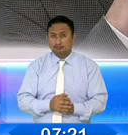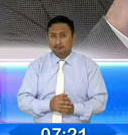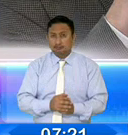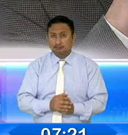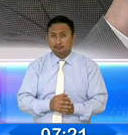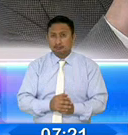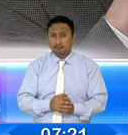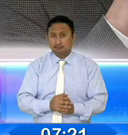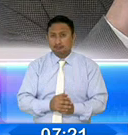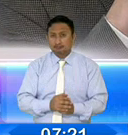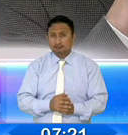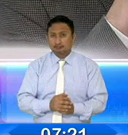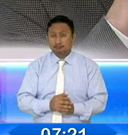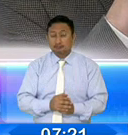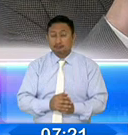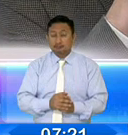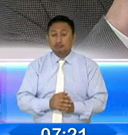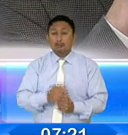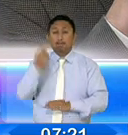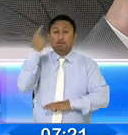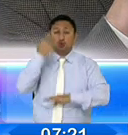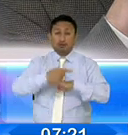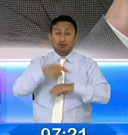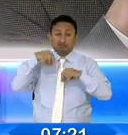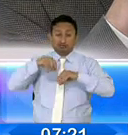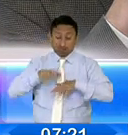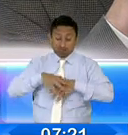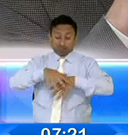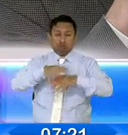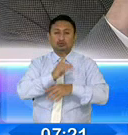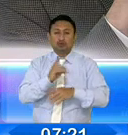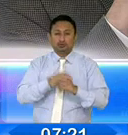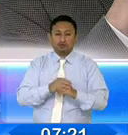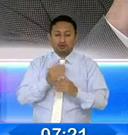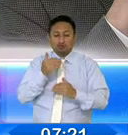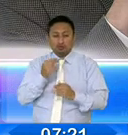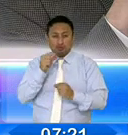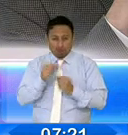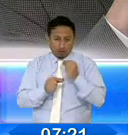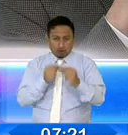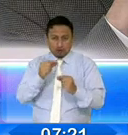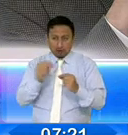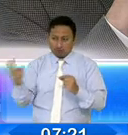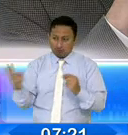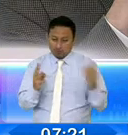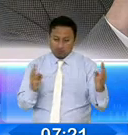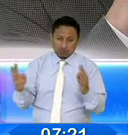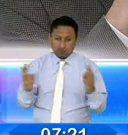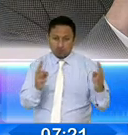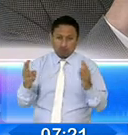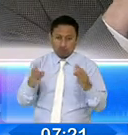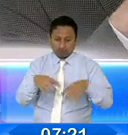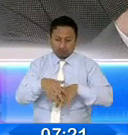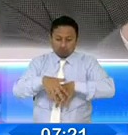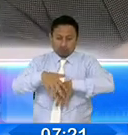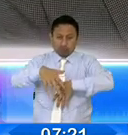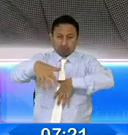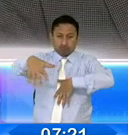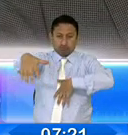tanta gente. No, va a ser progresivo y con acciones territoriales en las provincias. Bueno, las organizaciones también tienen sus